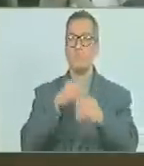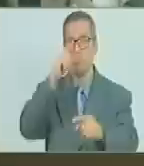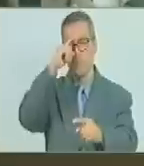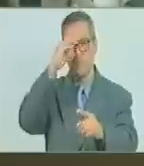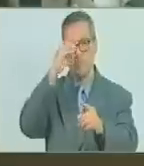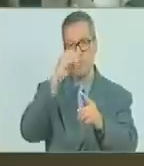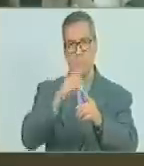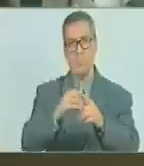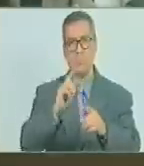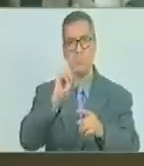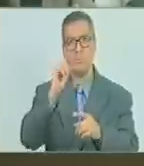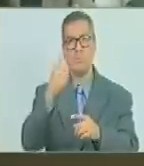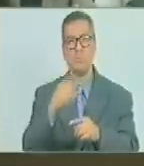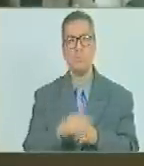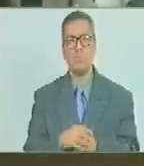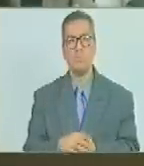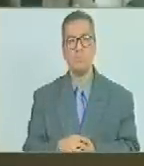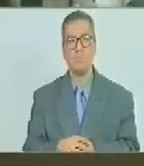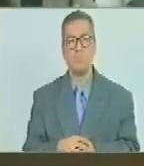del interinato.